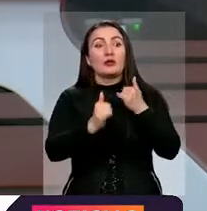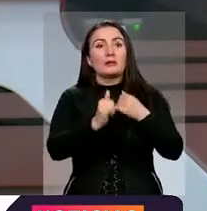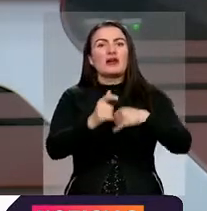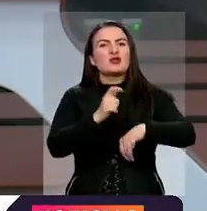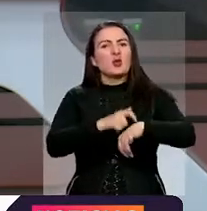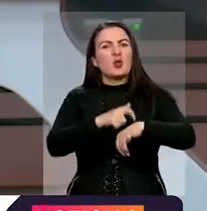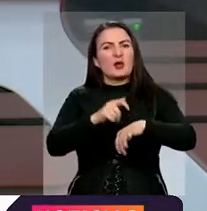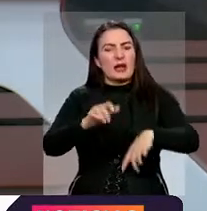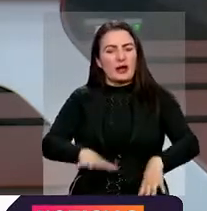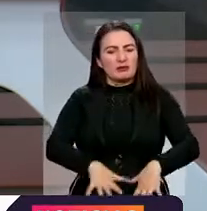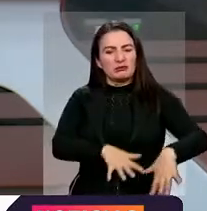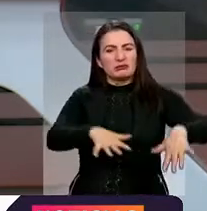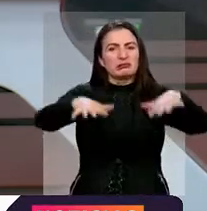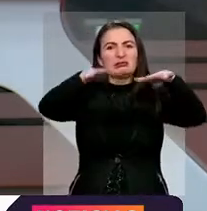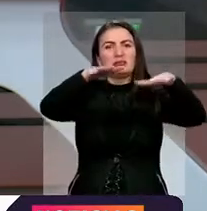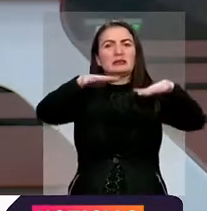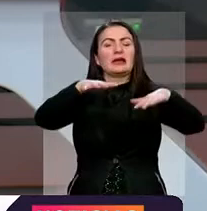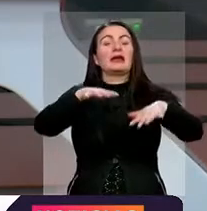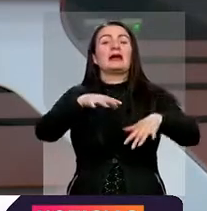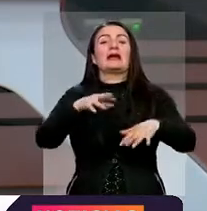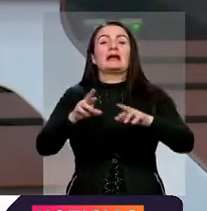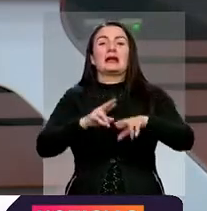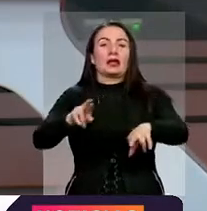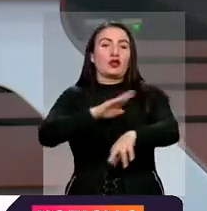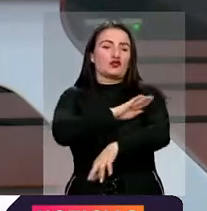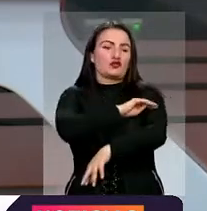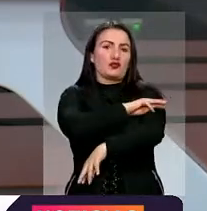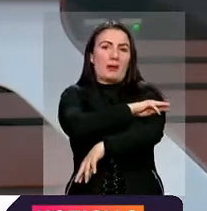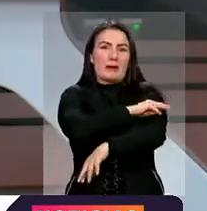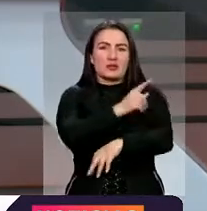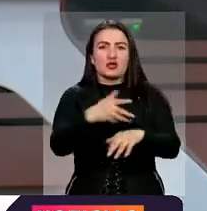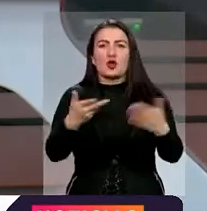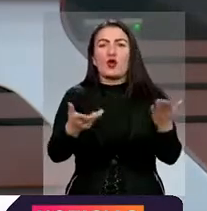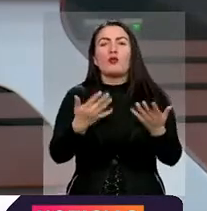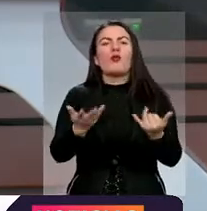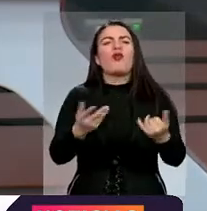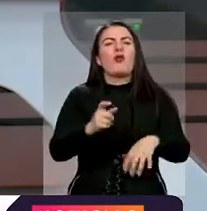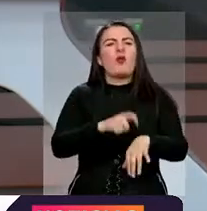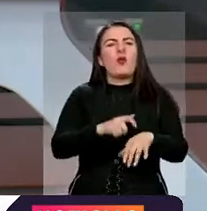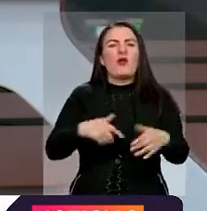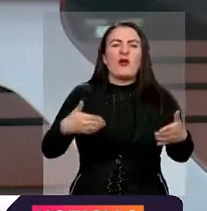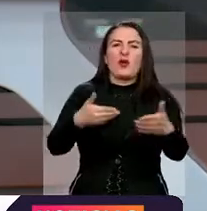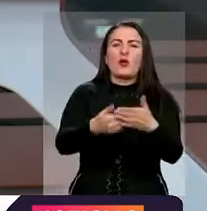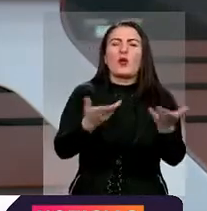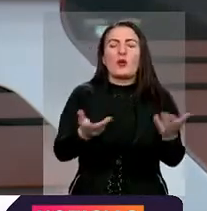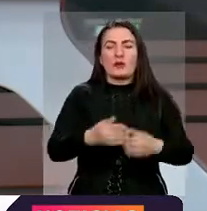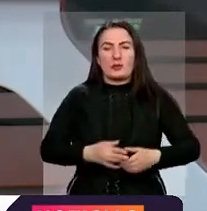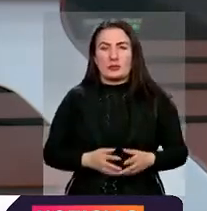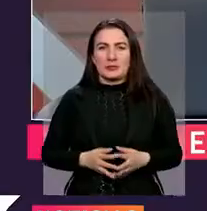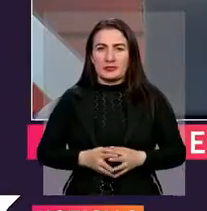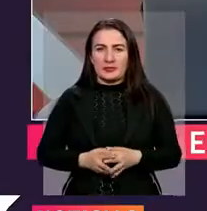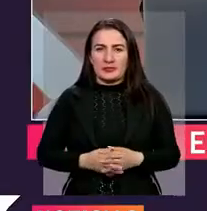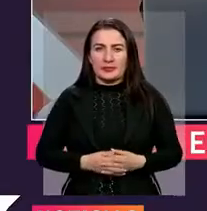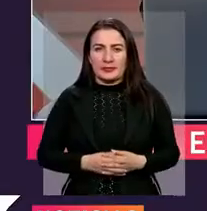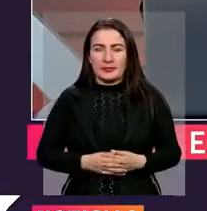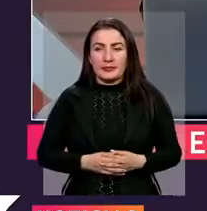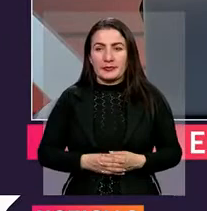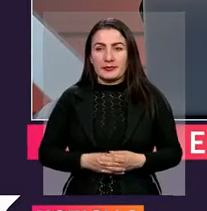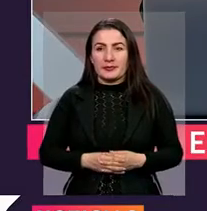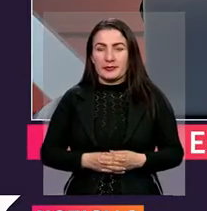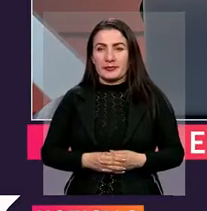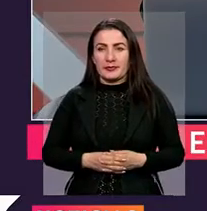la creciente en la cuenca del río Sumapaz. Muy buenas tardes. ¿Cuál es la situación a esta hora y qué poblaciones deben estar atentas?